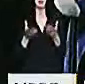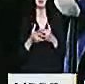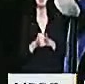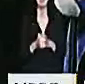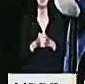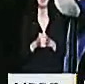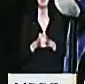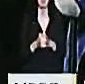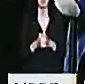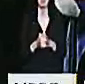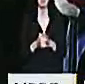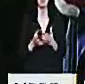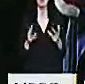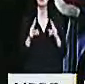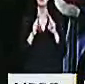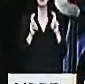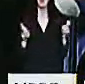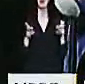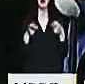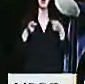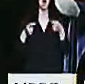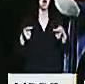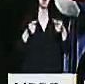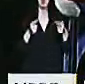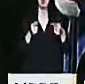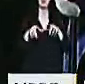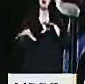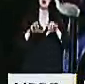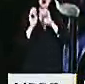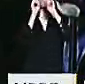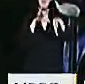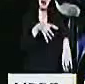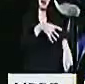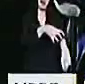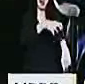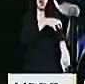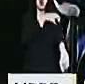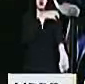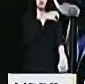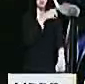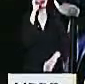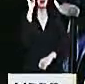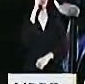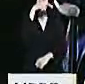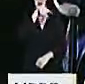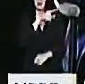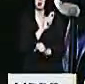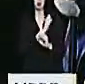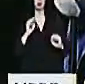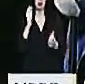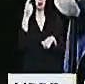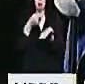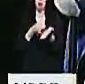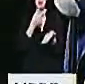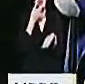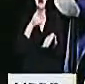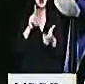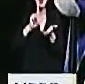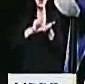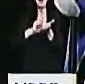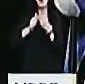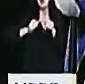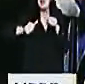se recargaba tanto en el costo de envío o en el tiempo de envío uh-huh. a las regiones que les era imposible comprar desde lugares alejados,